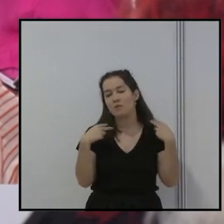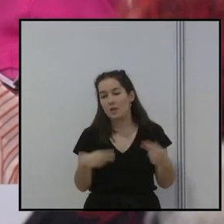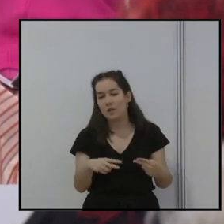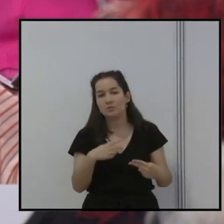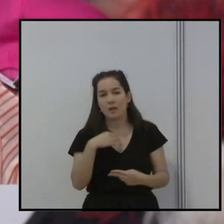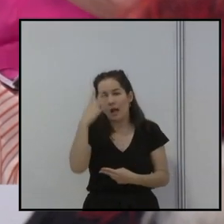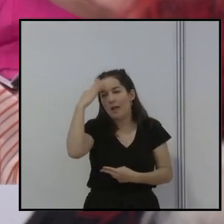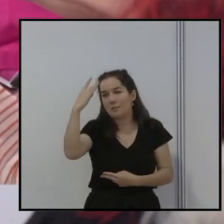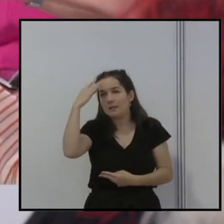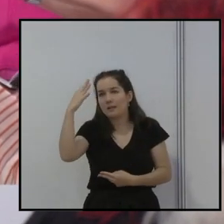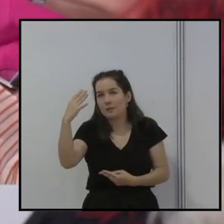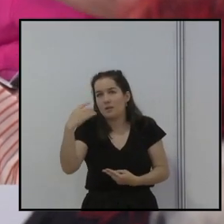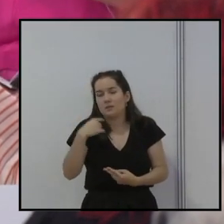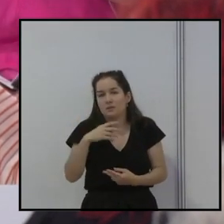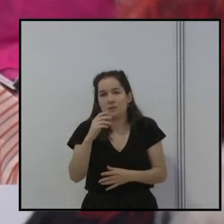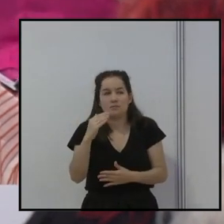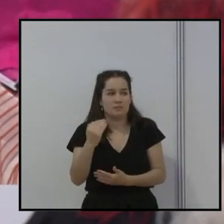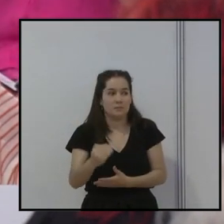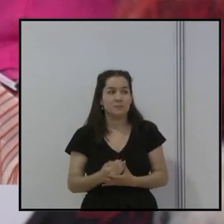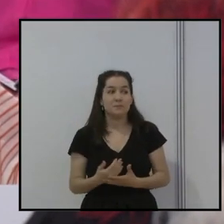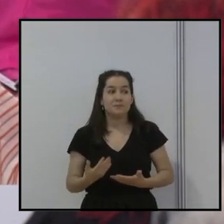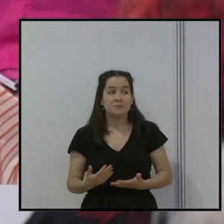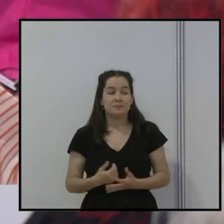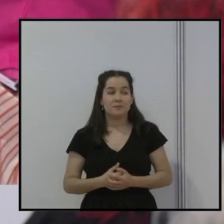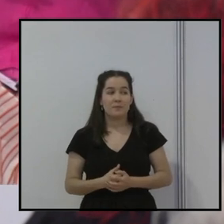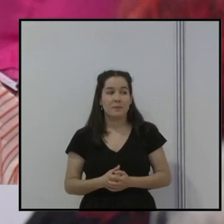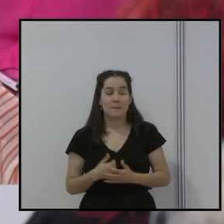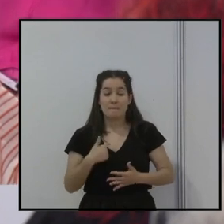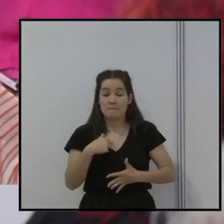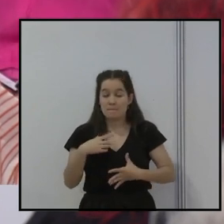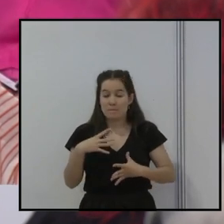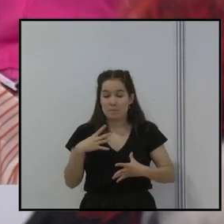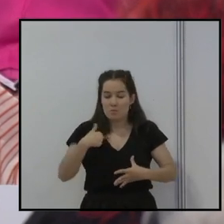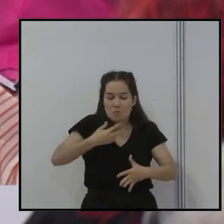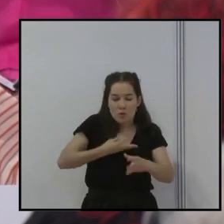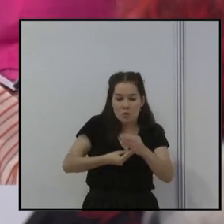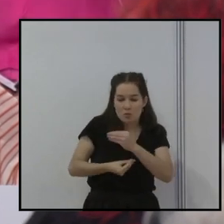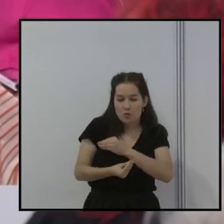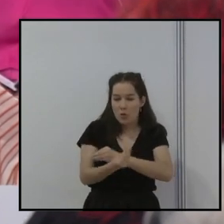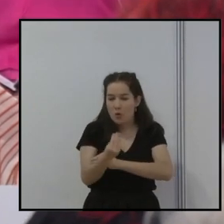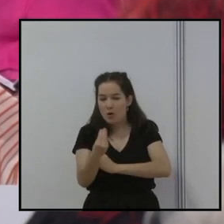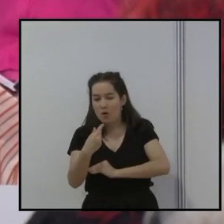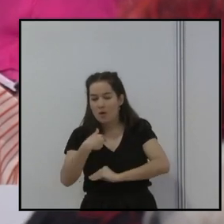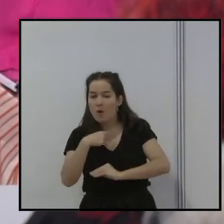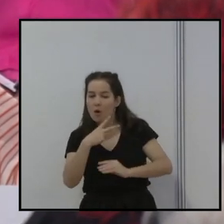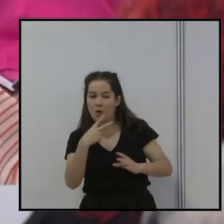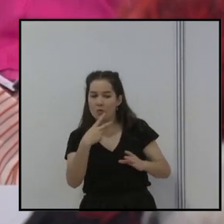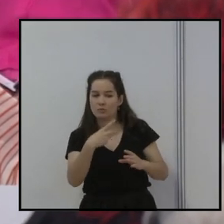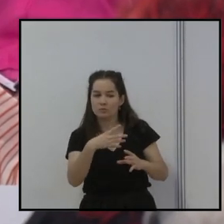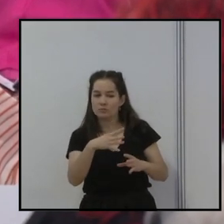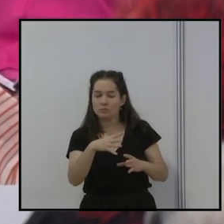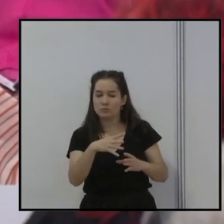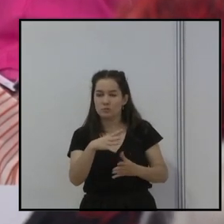estaría. El mero hecho de que venimos al mundo con un montón de posibilidades de ser absolutamente todo, y que la vida